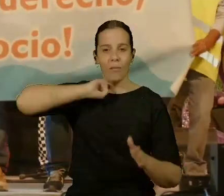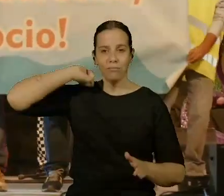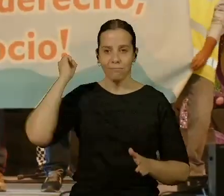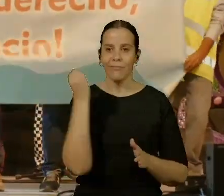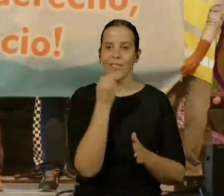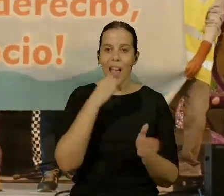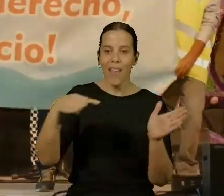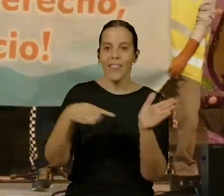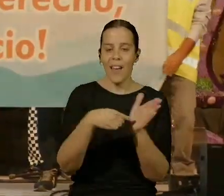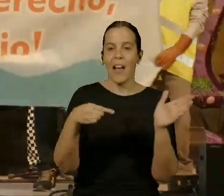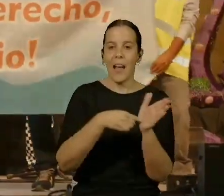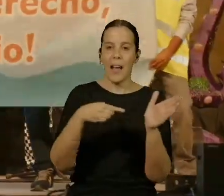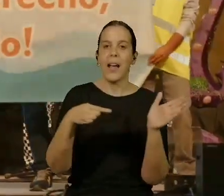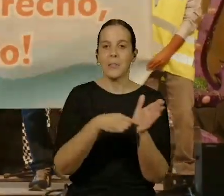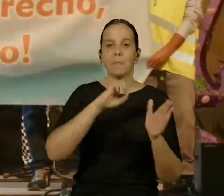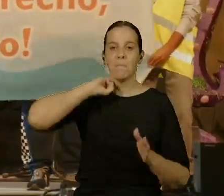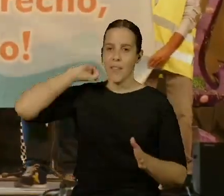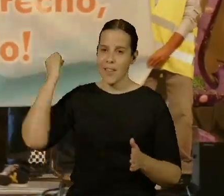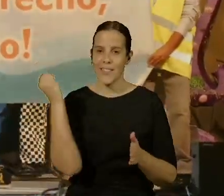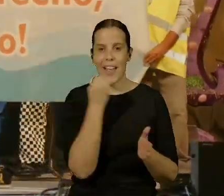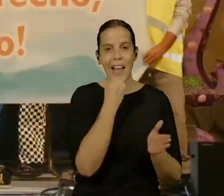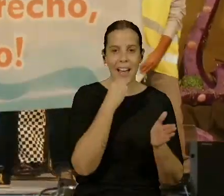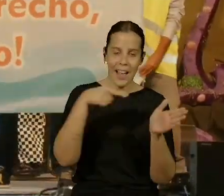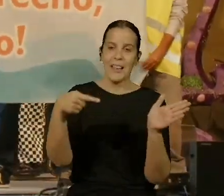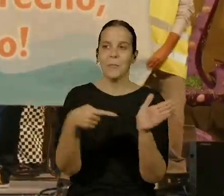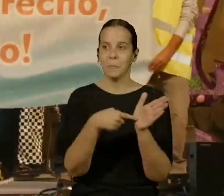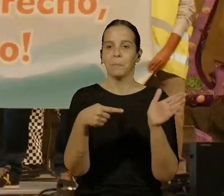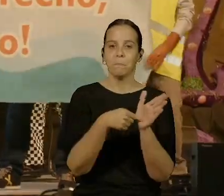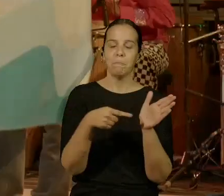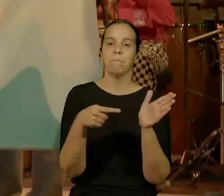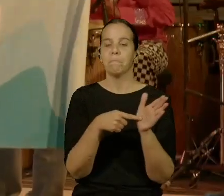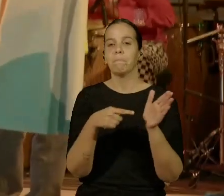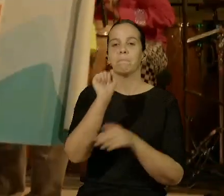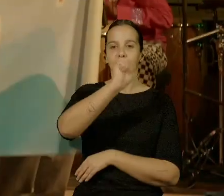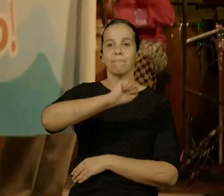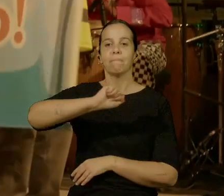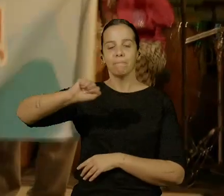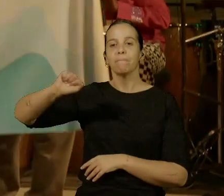protestar, protestar, protestar.